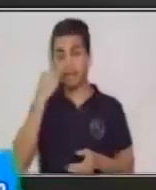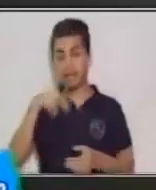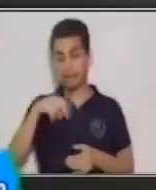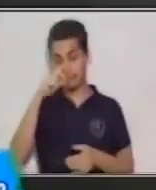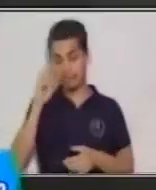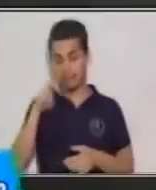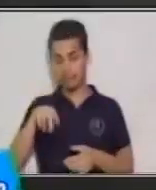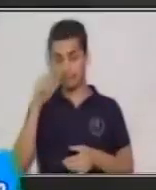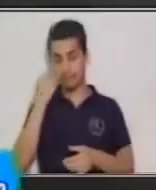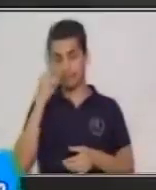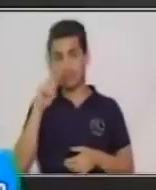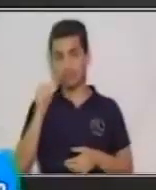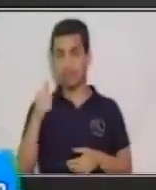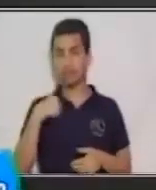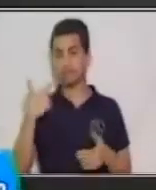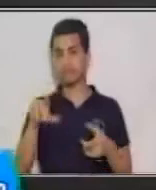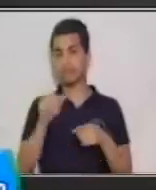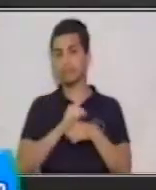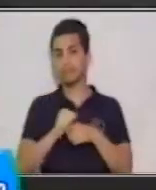nosotros la practicamos,